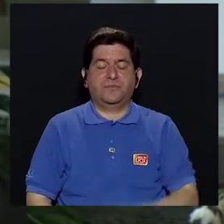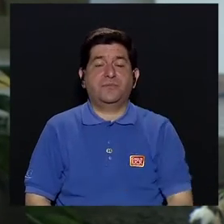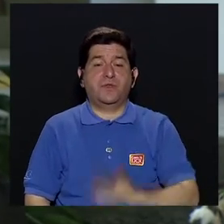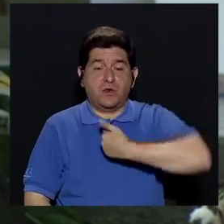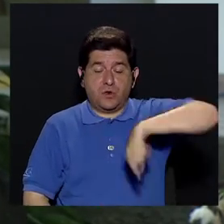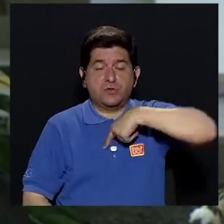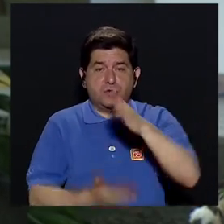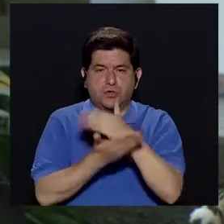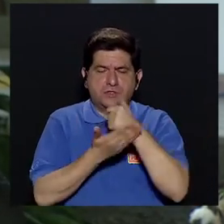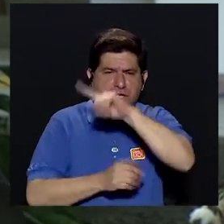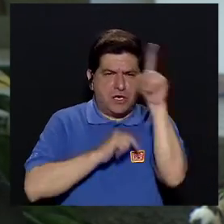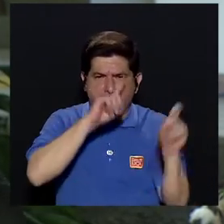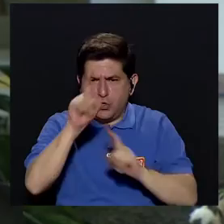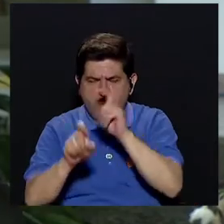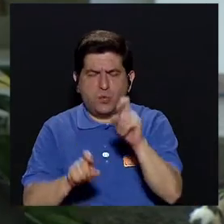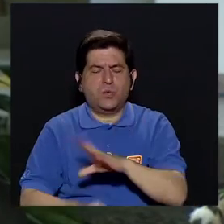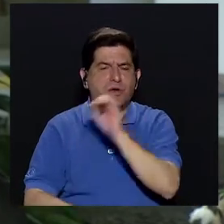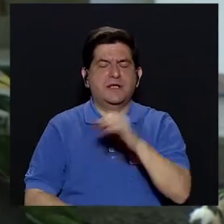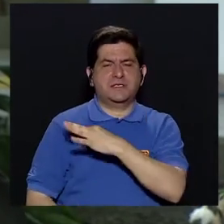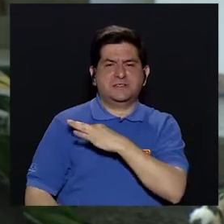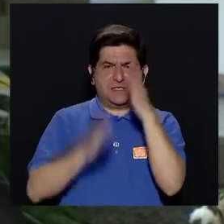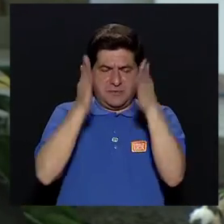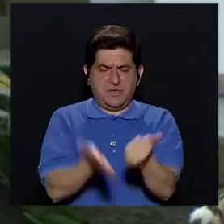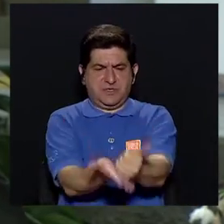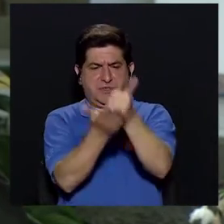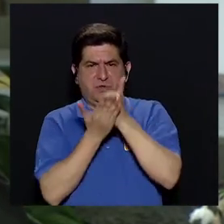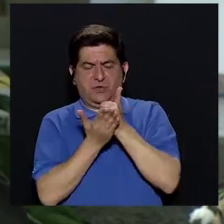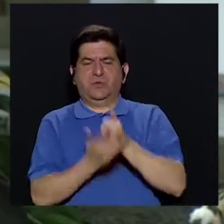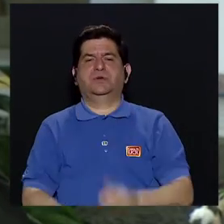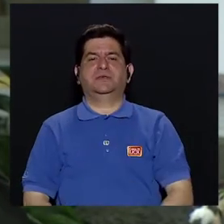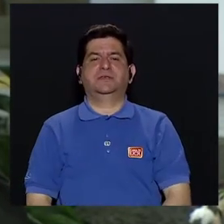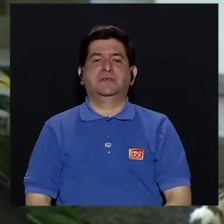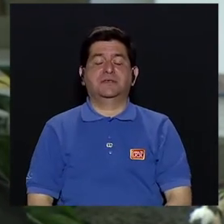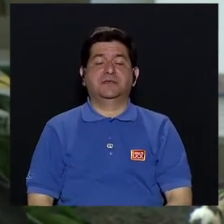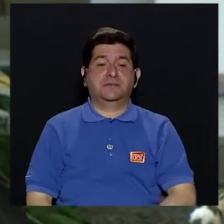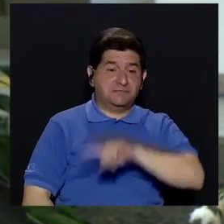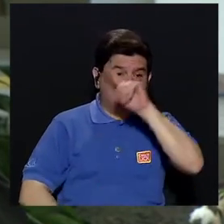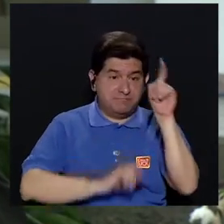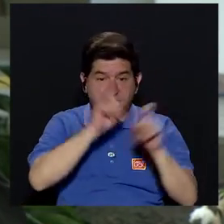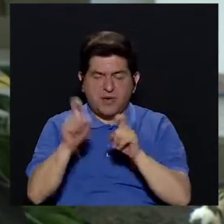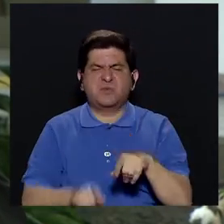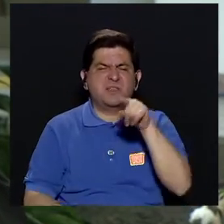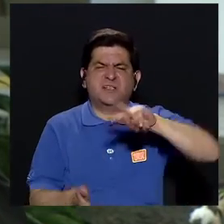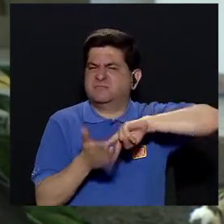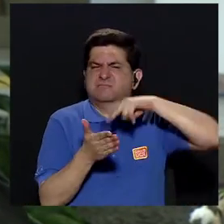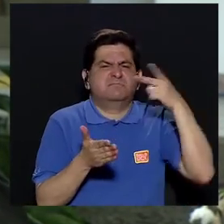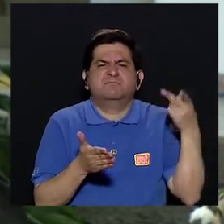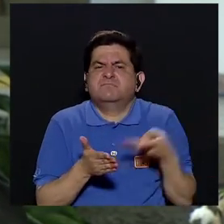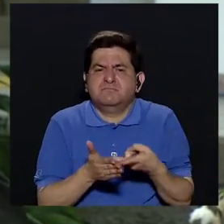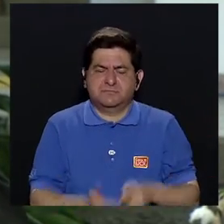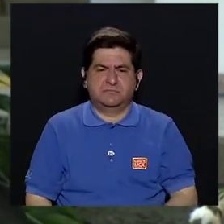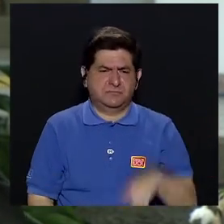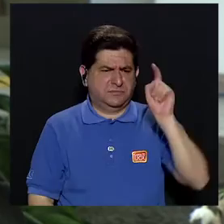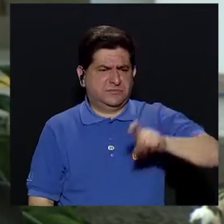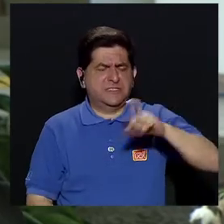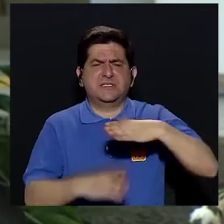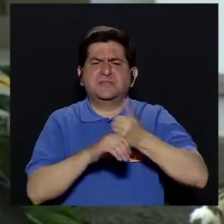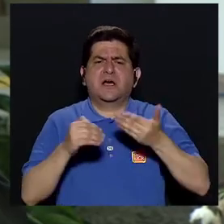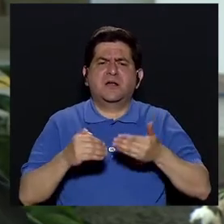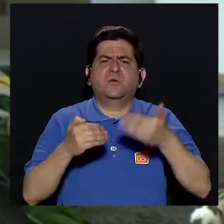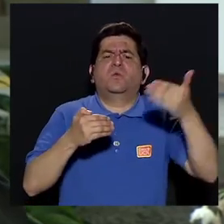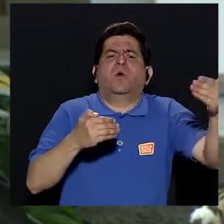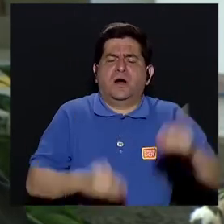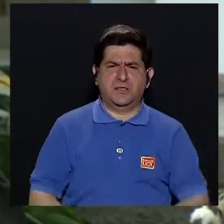poder elaborar algunas preguntas y que nuestro invitado nos pueda ayudar con interrogantes como de qué se trata, cuándo es